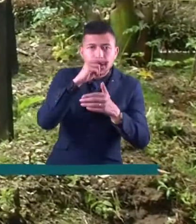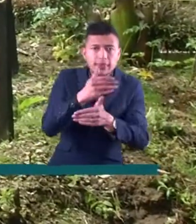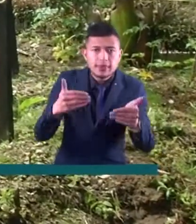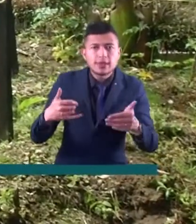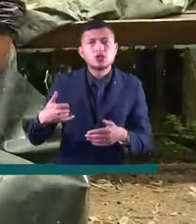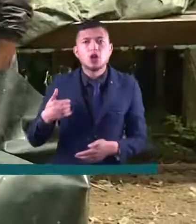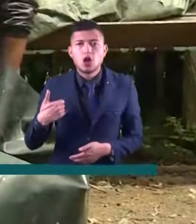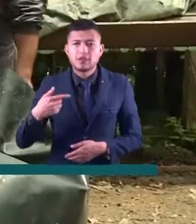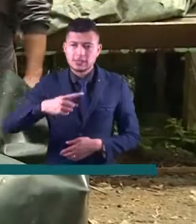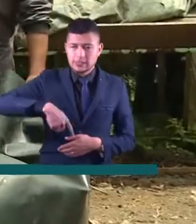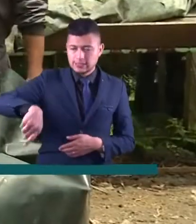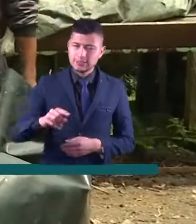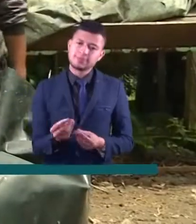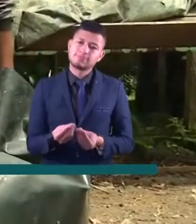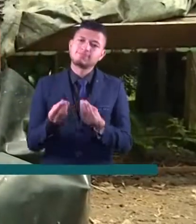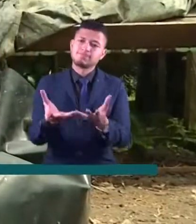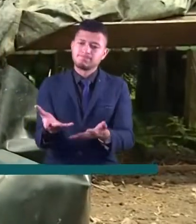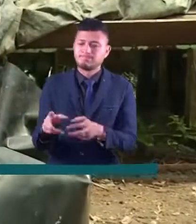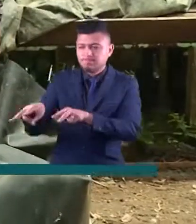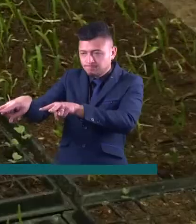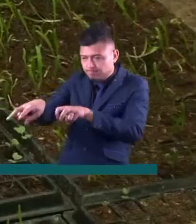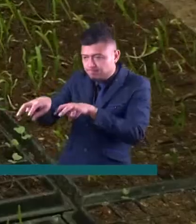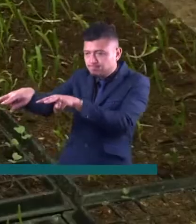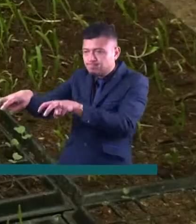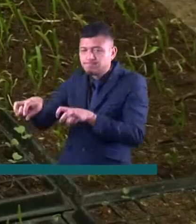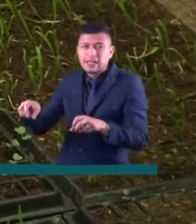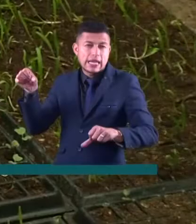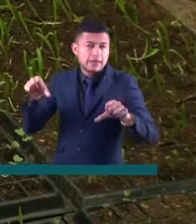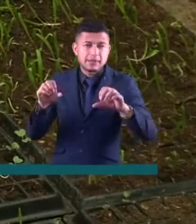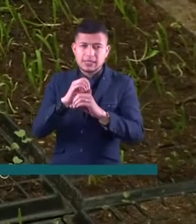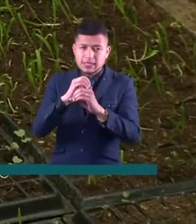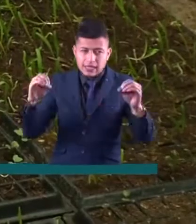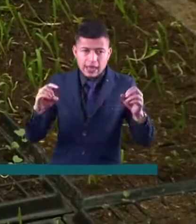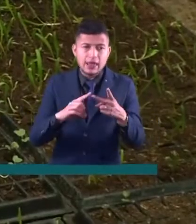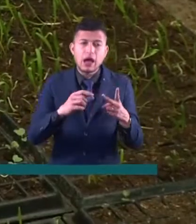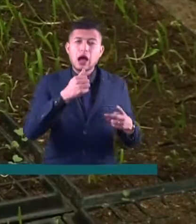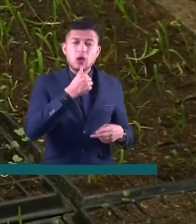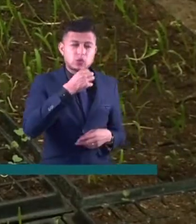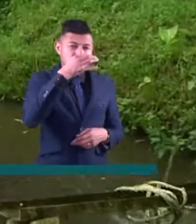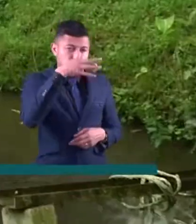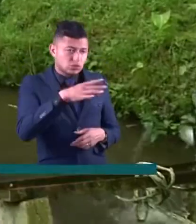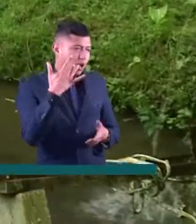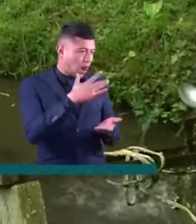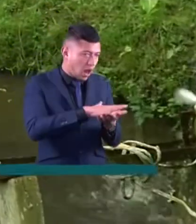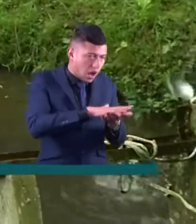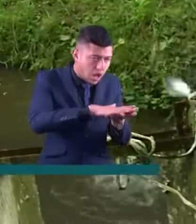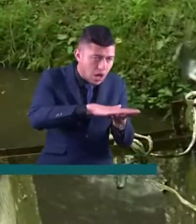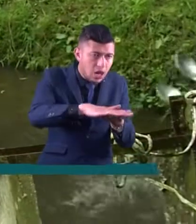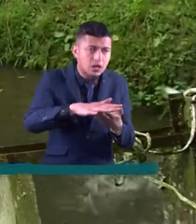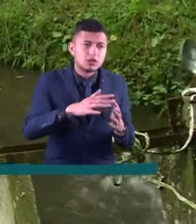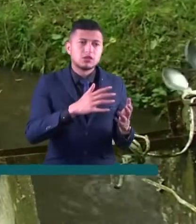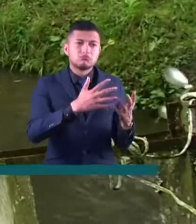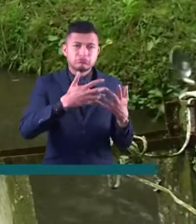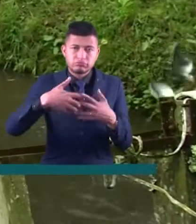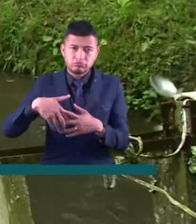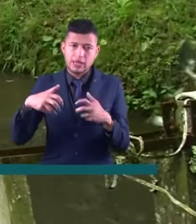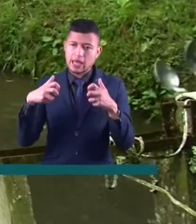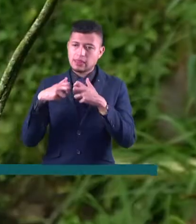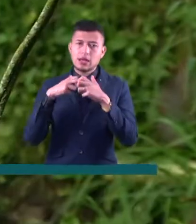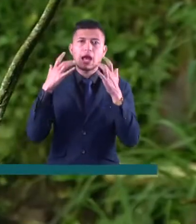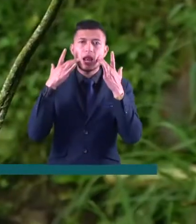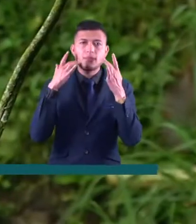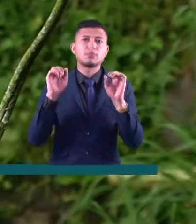sus conocimientos en siembra autosostenible y sin químicos, el tratamiento de aguas residuales y las formas limpias de crear